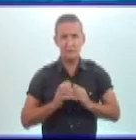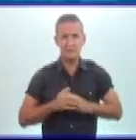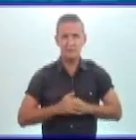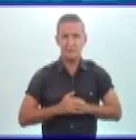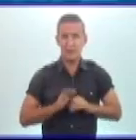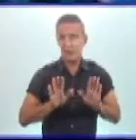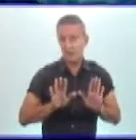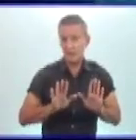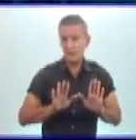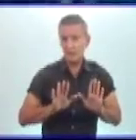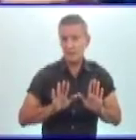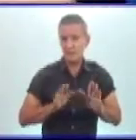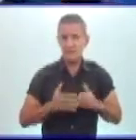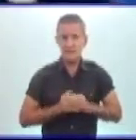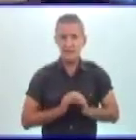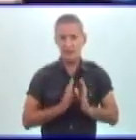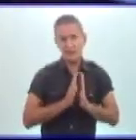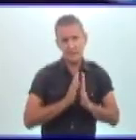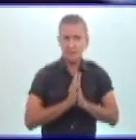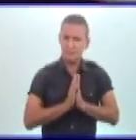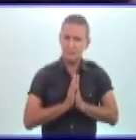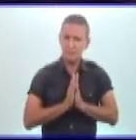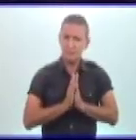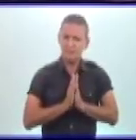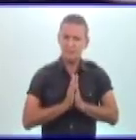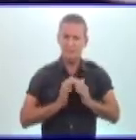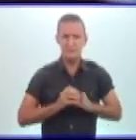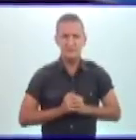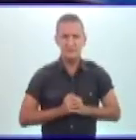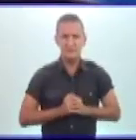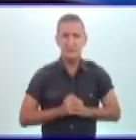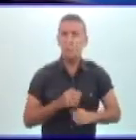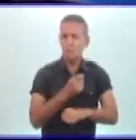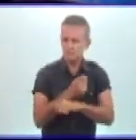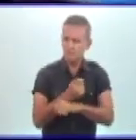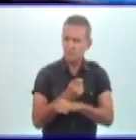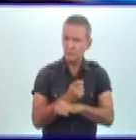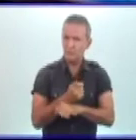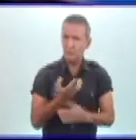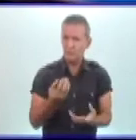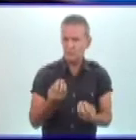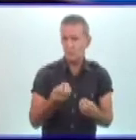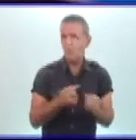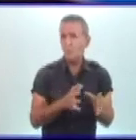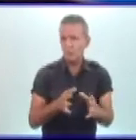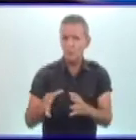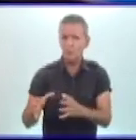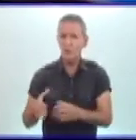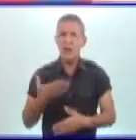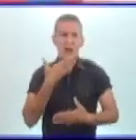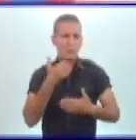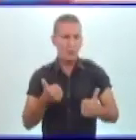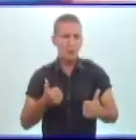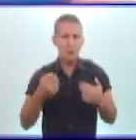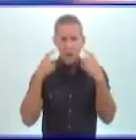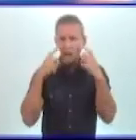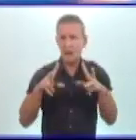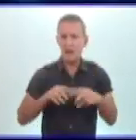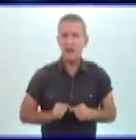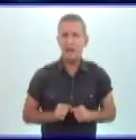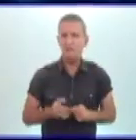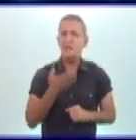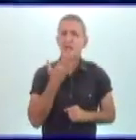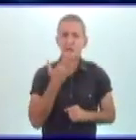¡Espera! ¡Espera, por favor! Podemos enseñarles muchas cosas. Hemos mejorado la vida de salvajes en el mundo.